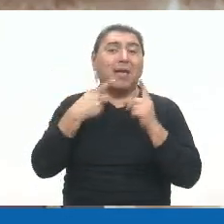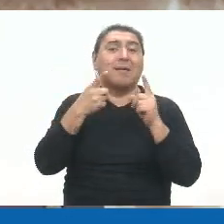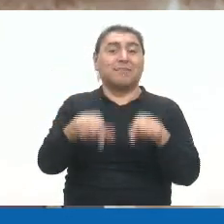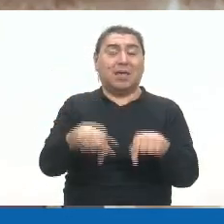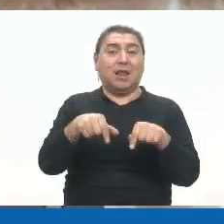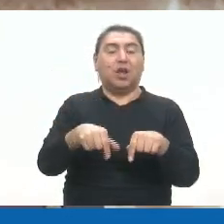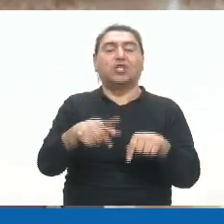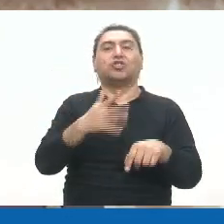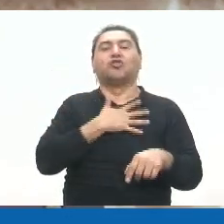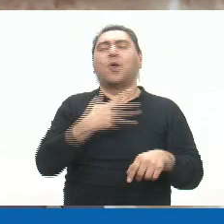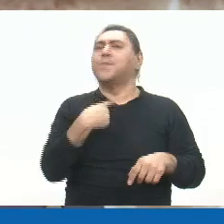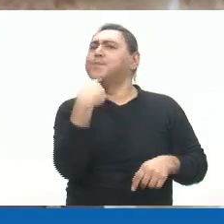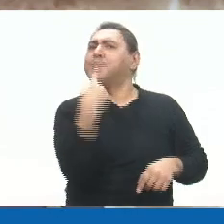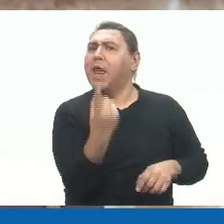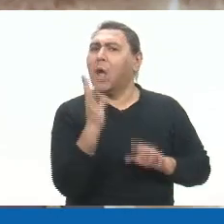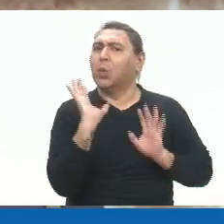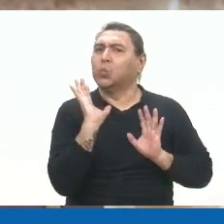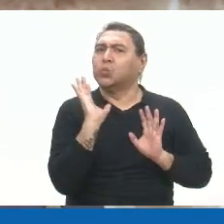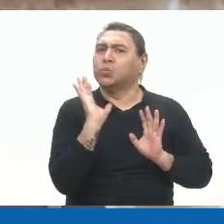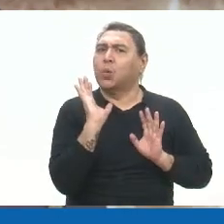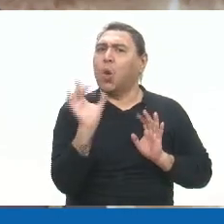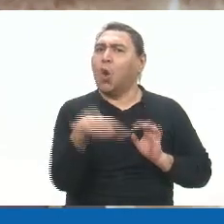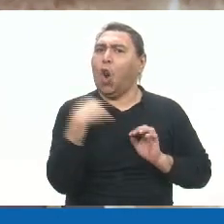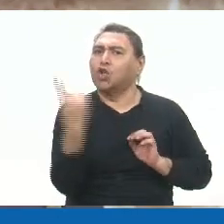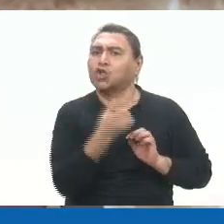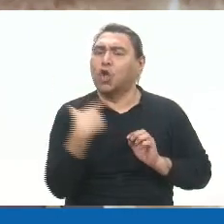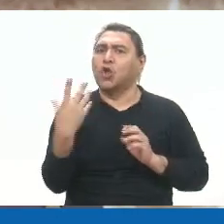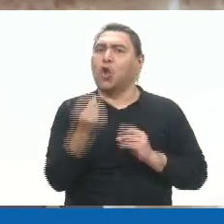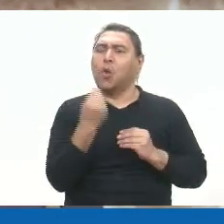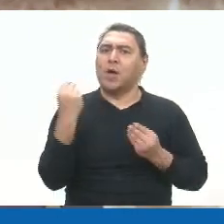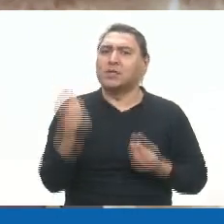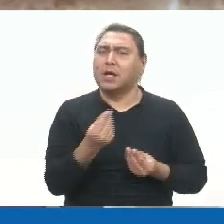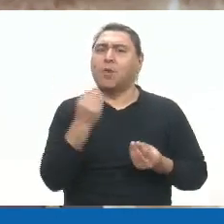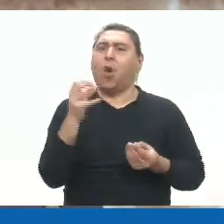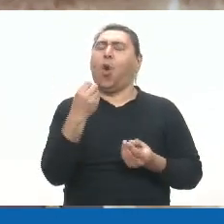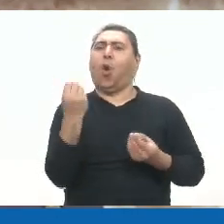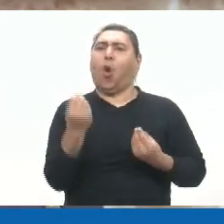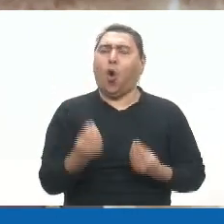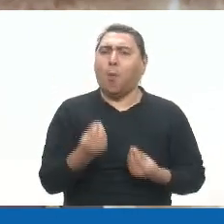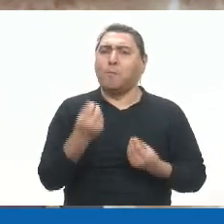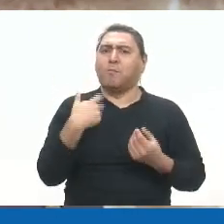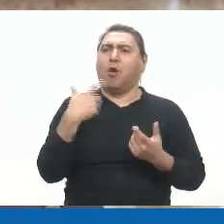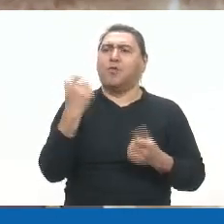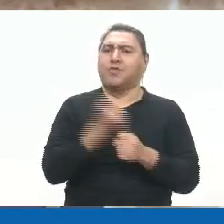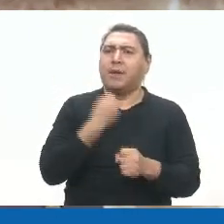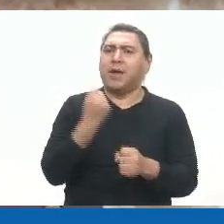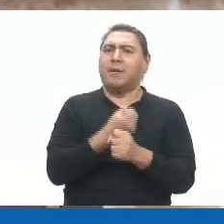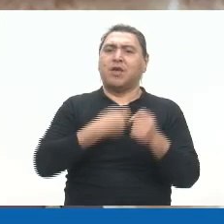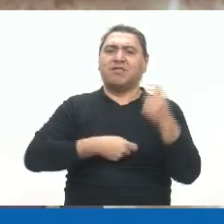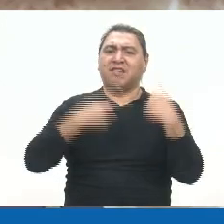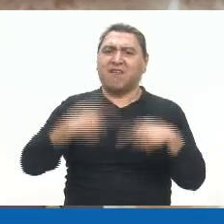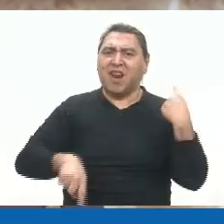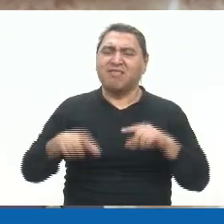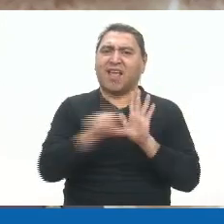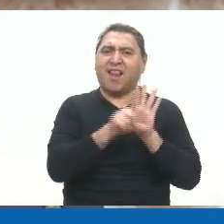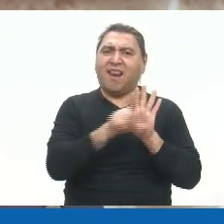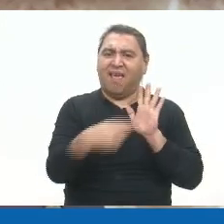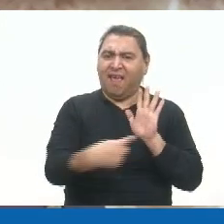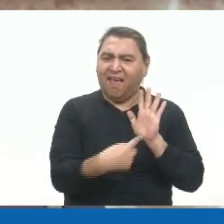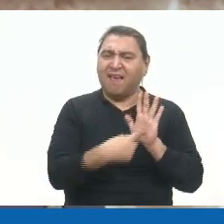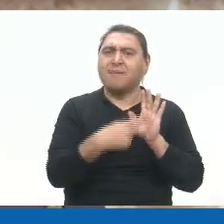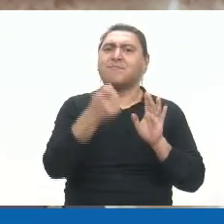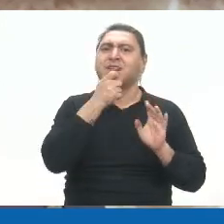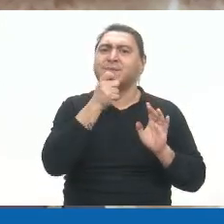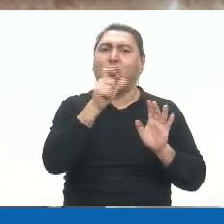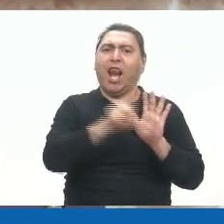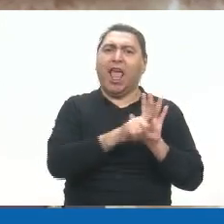caso y yo me pregunto cómo vamos a hacer o desde qué lugar vamos a trabajar las diferentes leyes como la